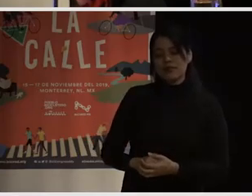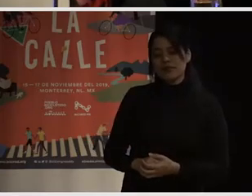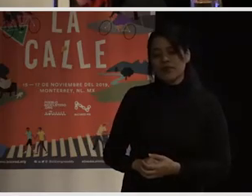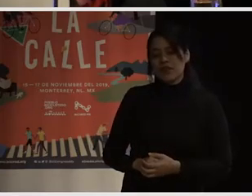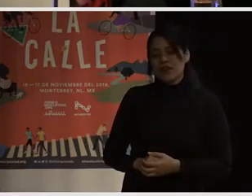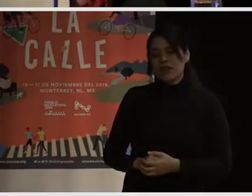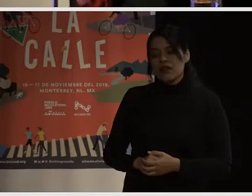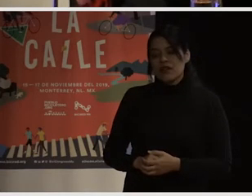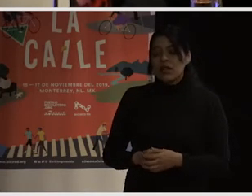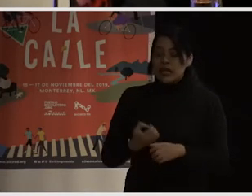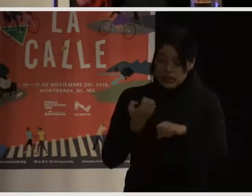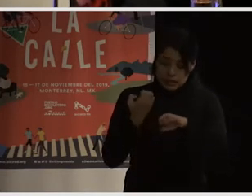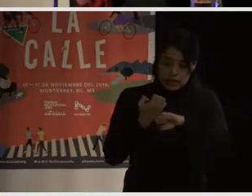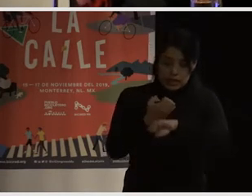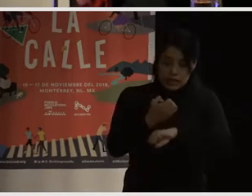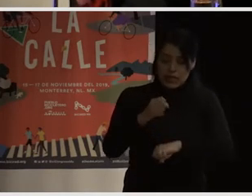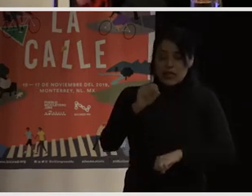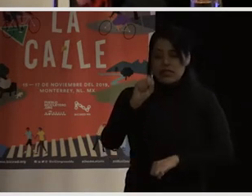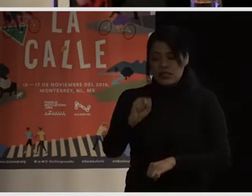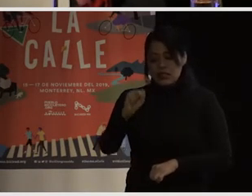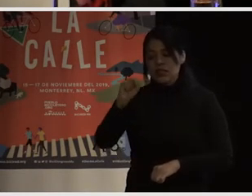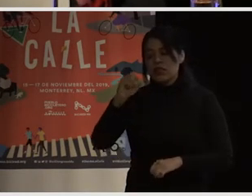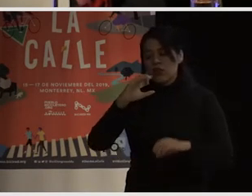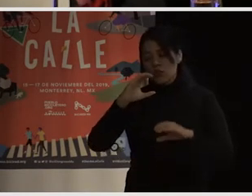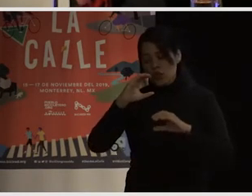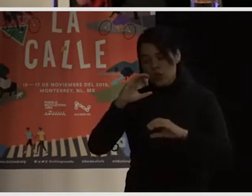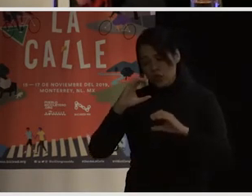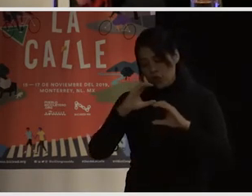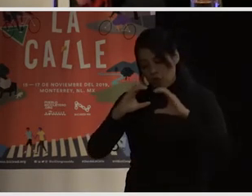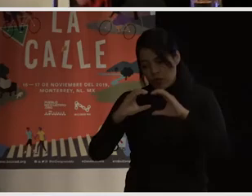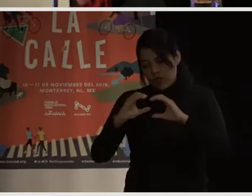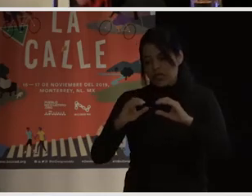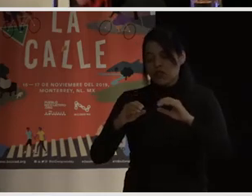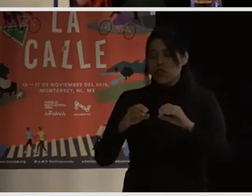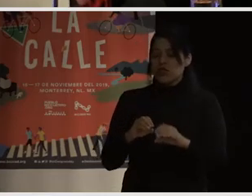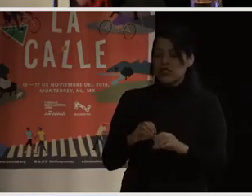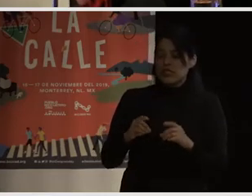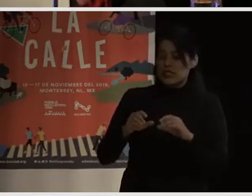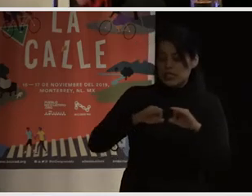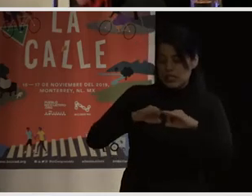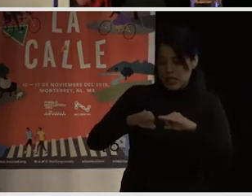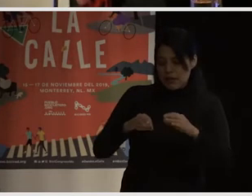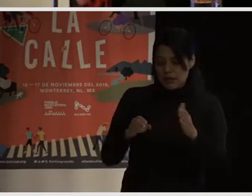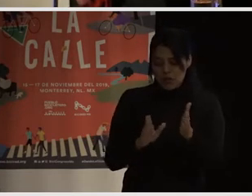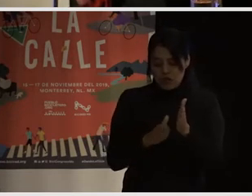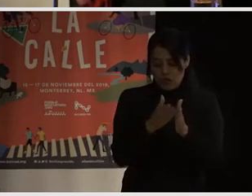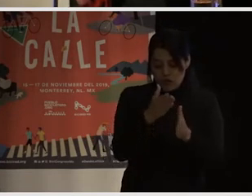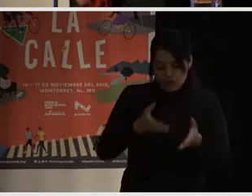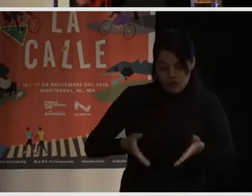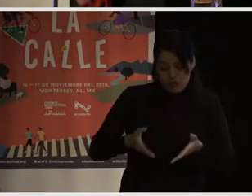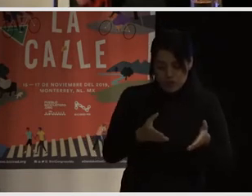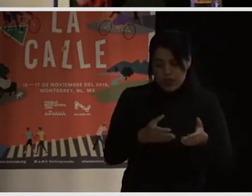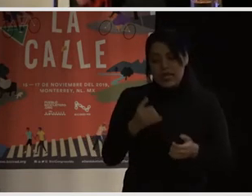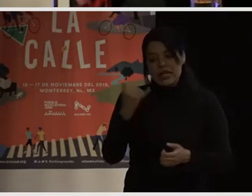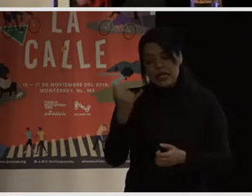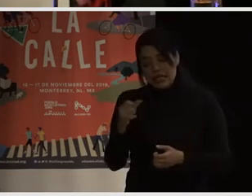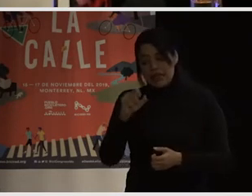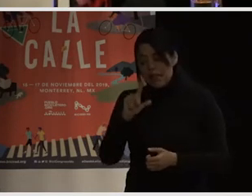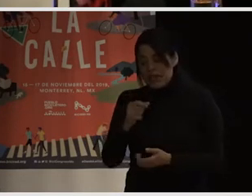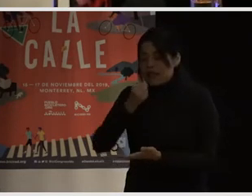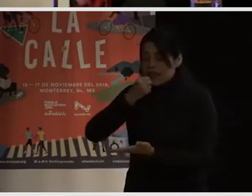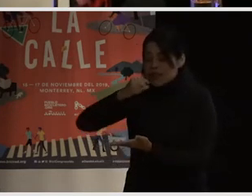nivel estatal de la sct es la secreta de comunicaciones y obra pública y otra que tiene que ver con medio ambiente que es la que tiene la dirección